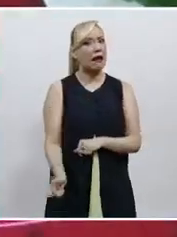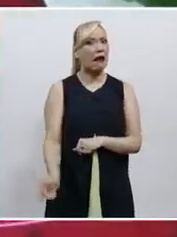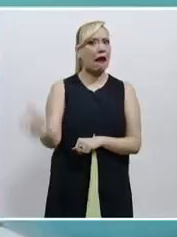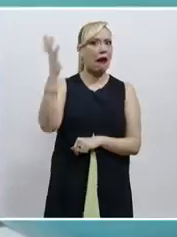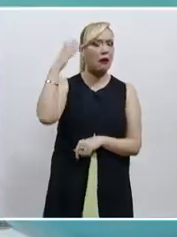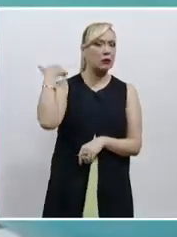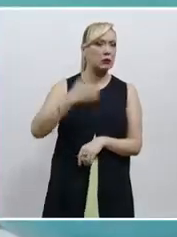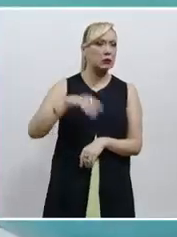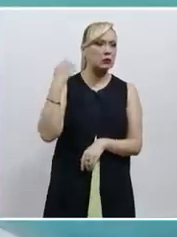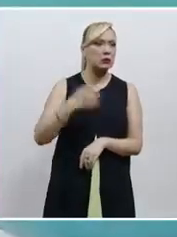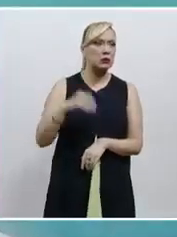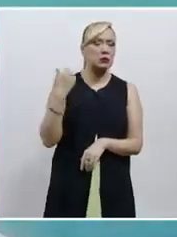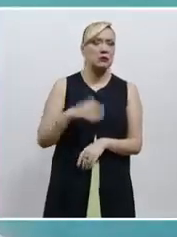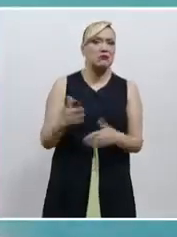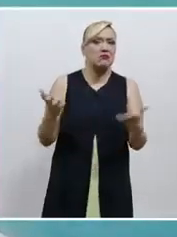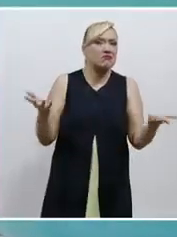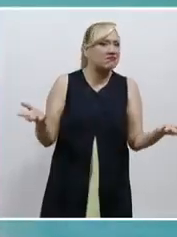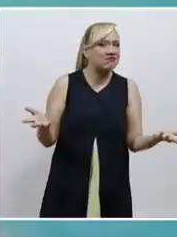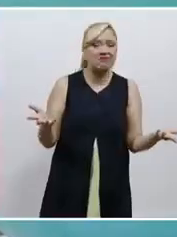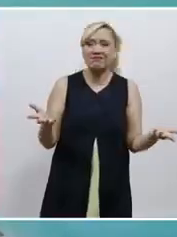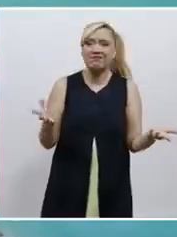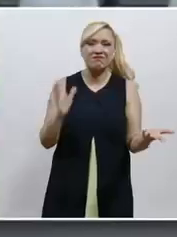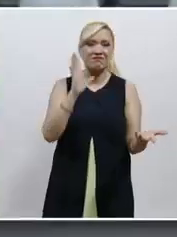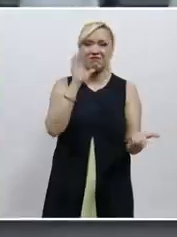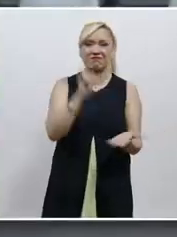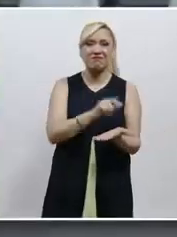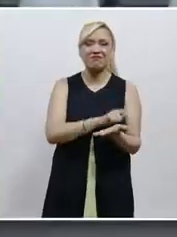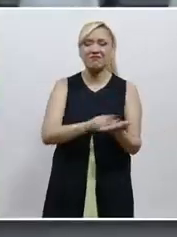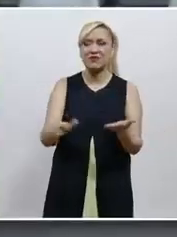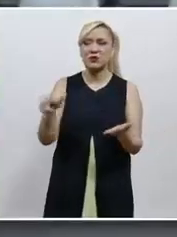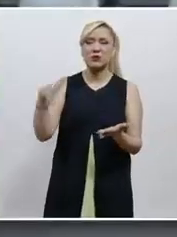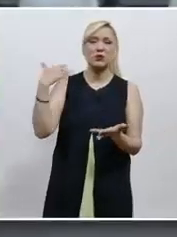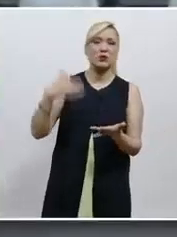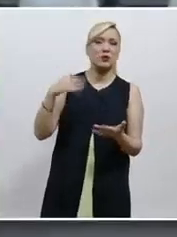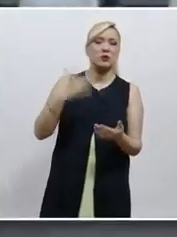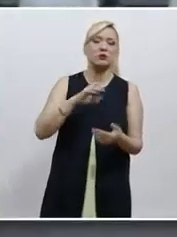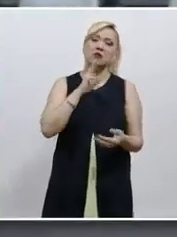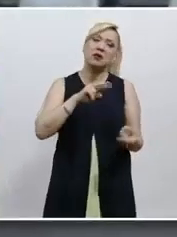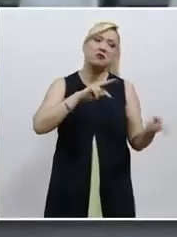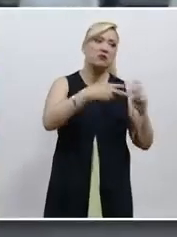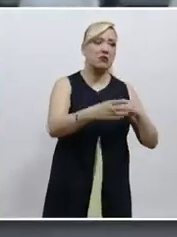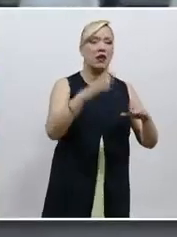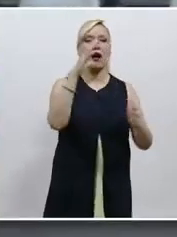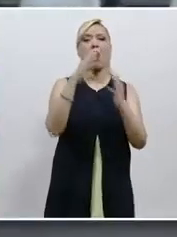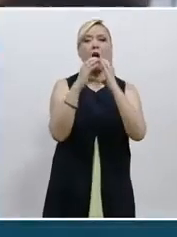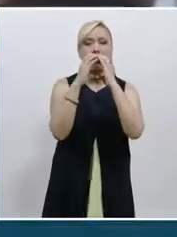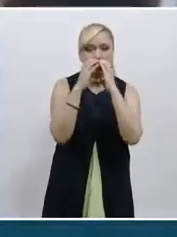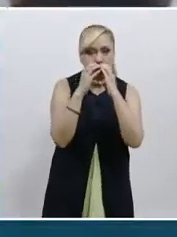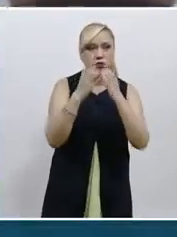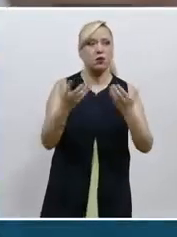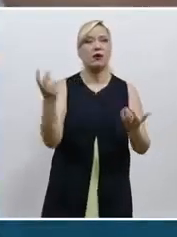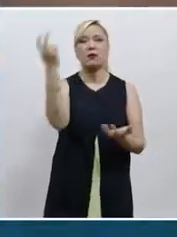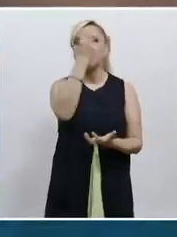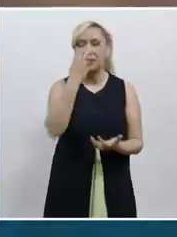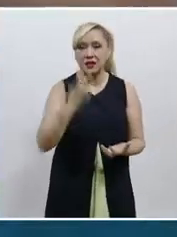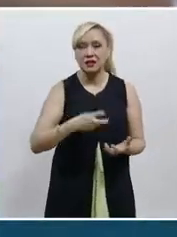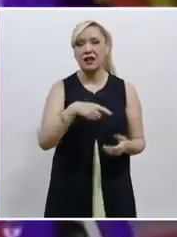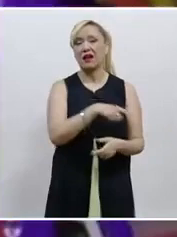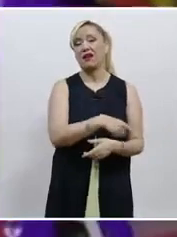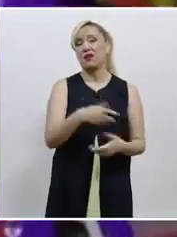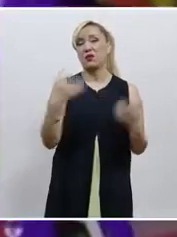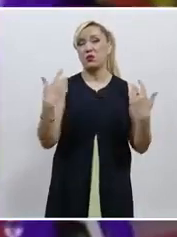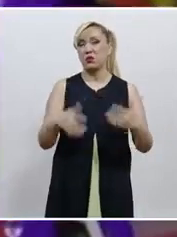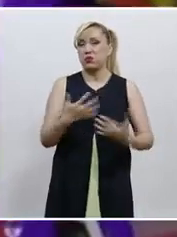y el Caribe, debido a que el entorno alimentario favorece a los productos ultraprocesados, altamente calóricos y